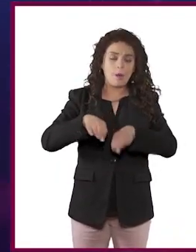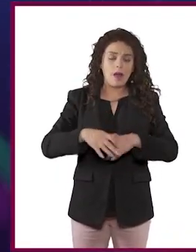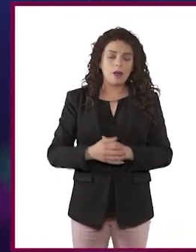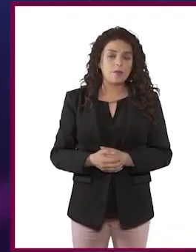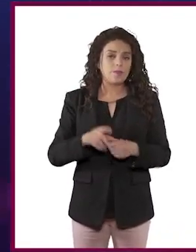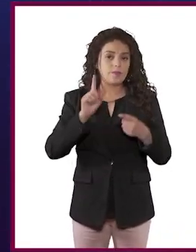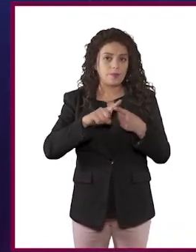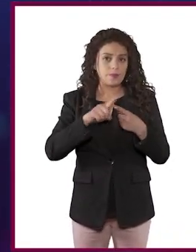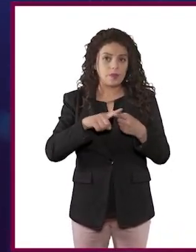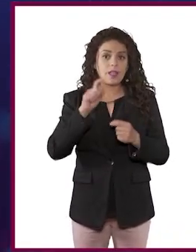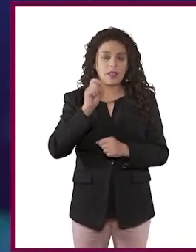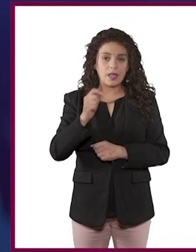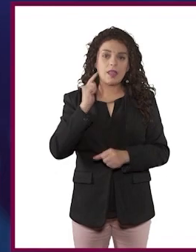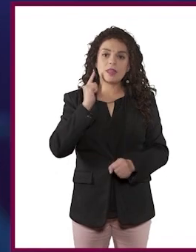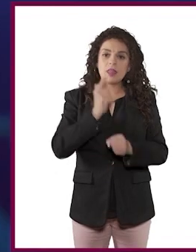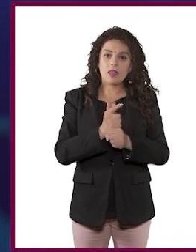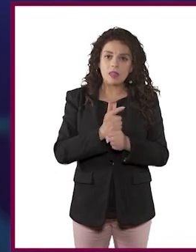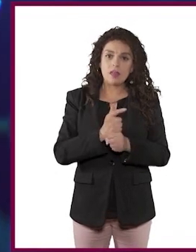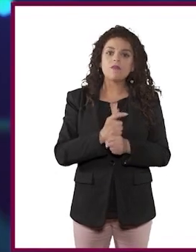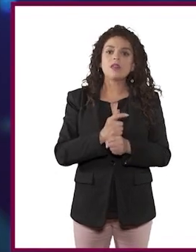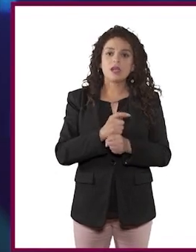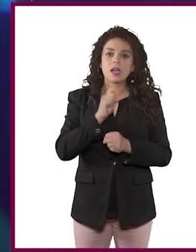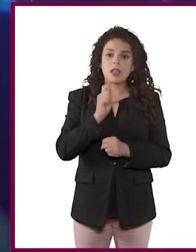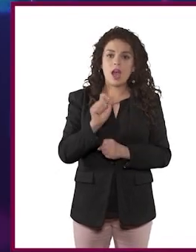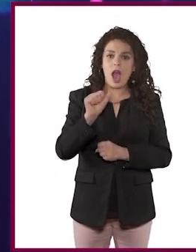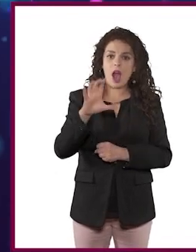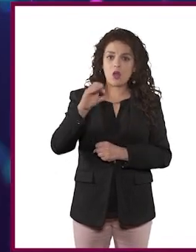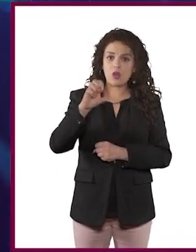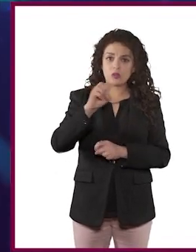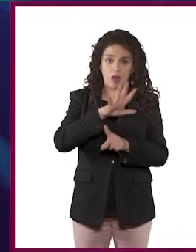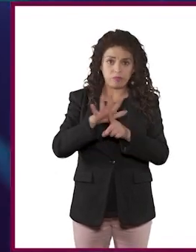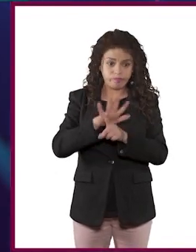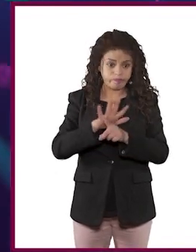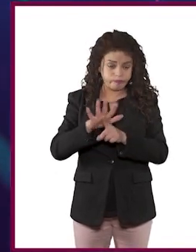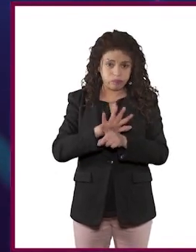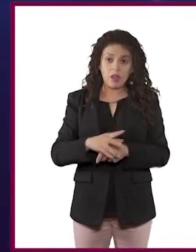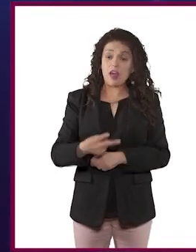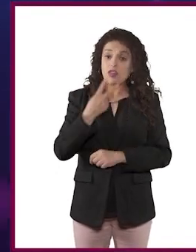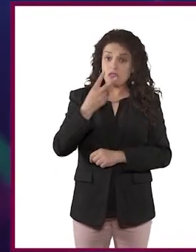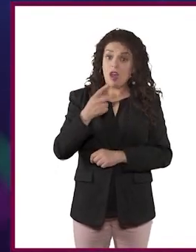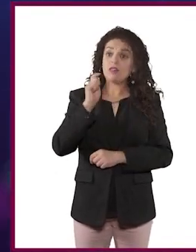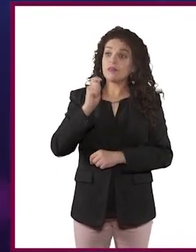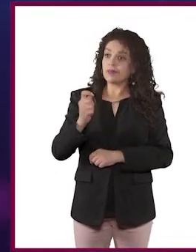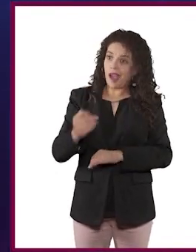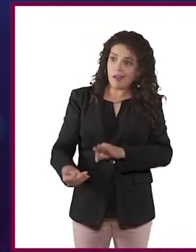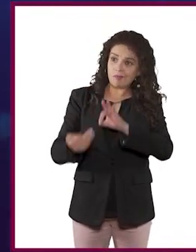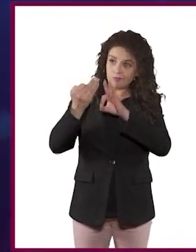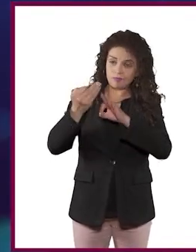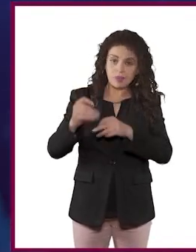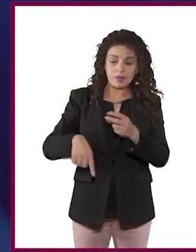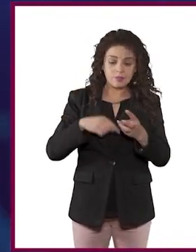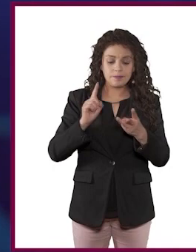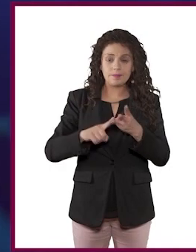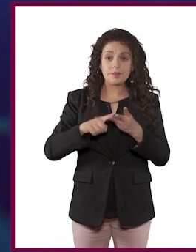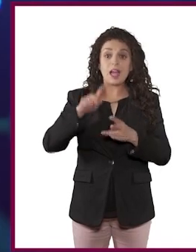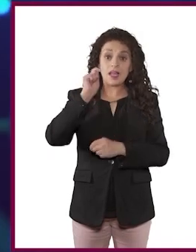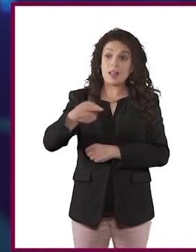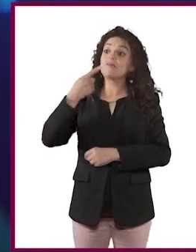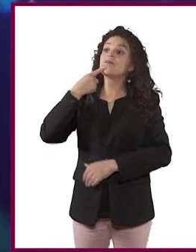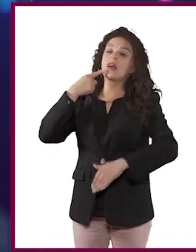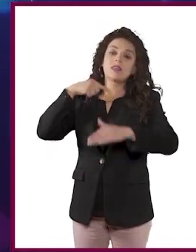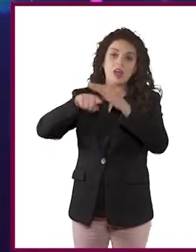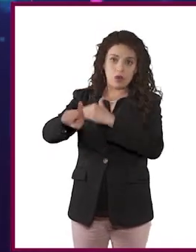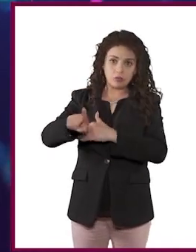laboral. 1 es identificar el acoso, 2 es confrontarlo y 3 es denunciar. Es